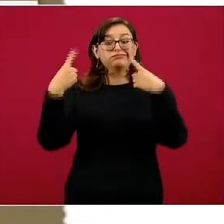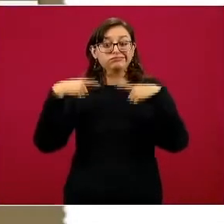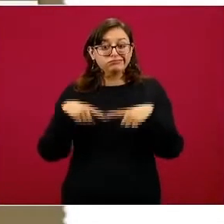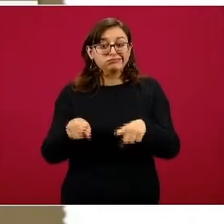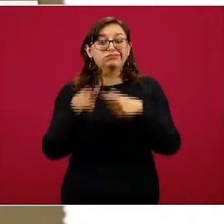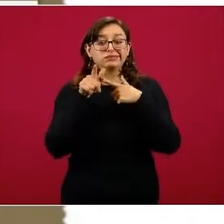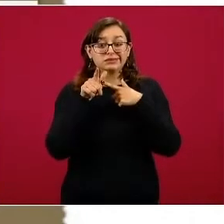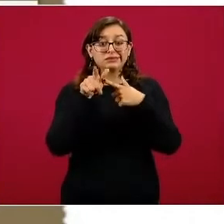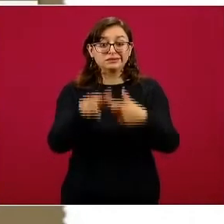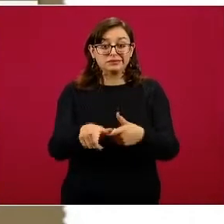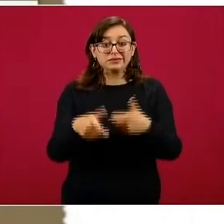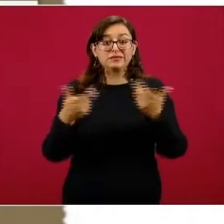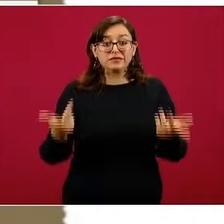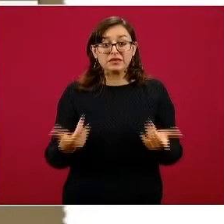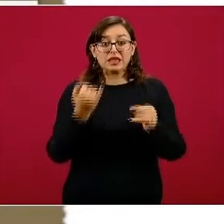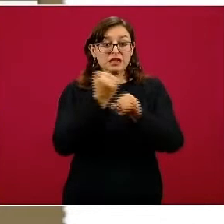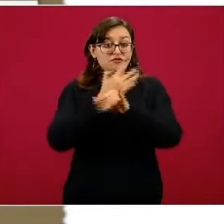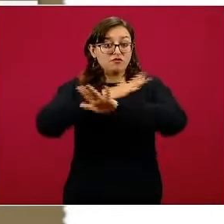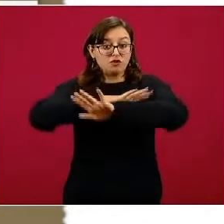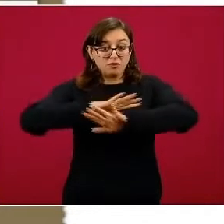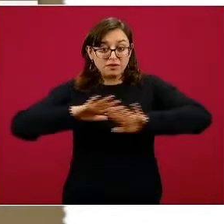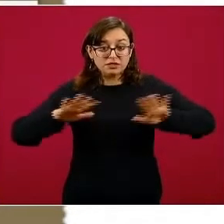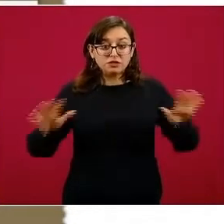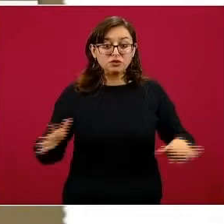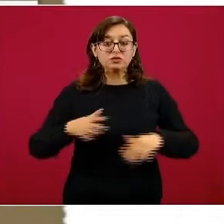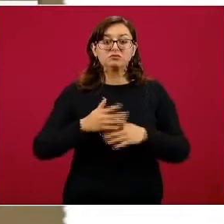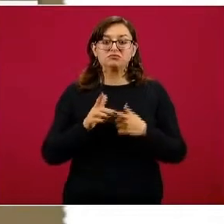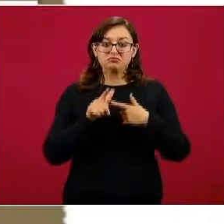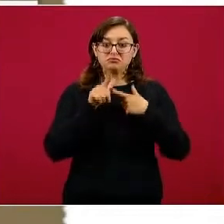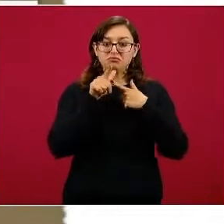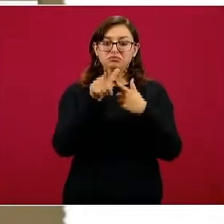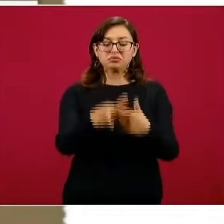ofrecieron información sobre la curva de contagio.